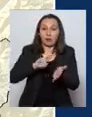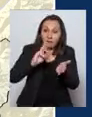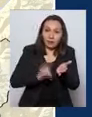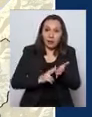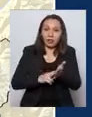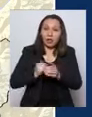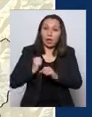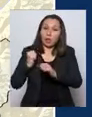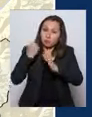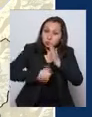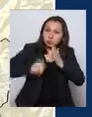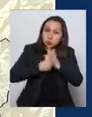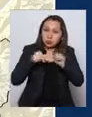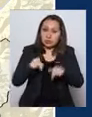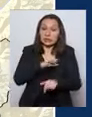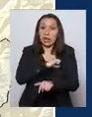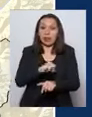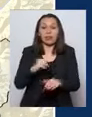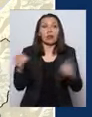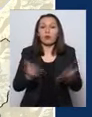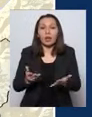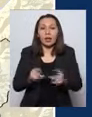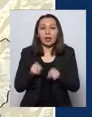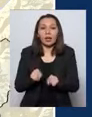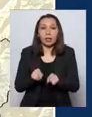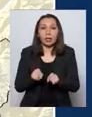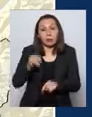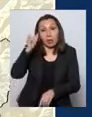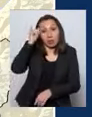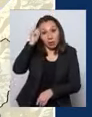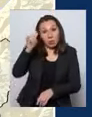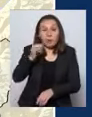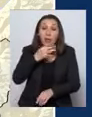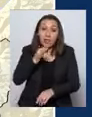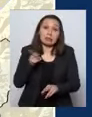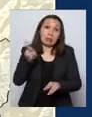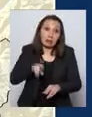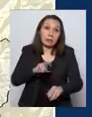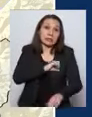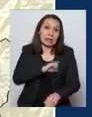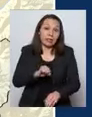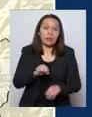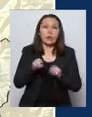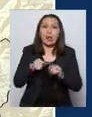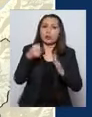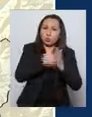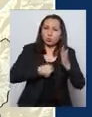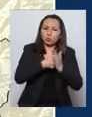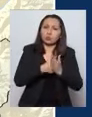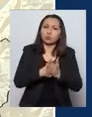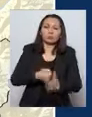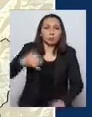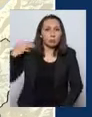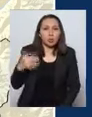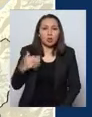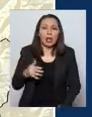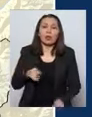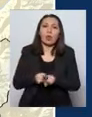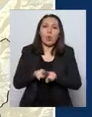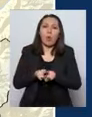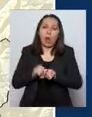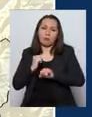la batalla por santiago es y me disculpan el centralismo es la batalla crucial en la